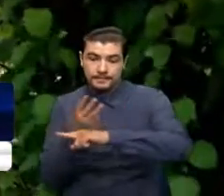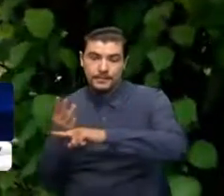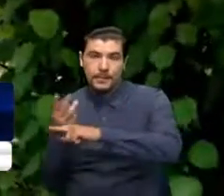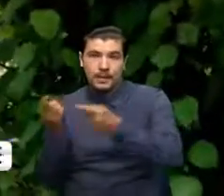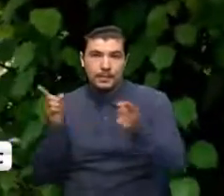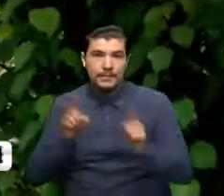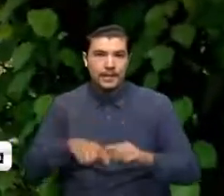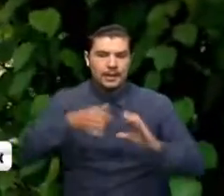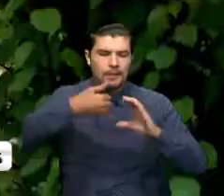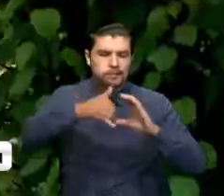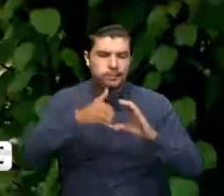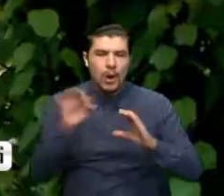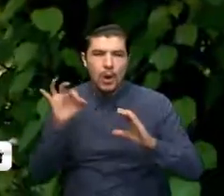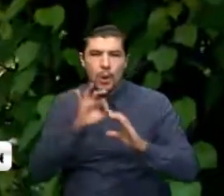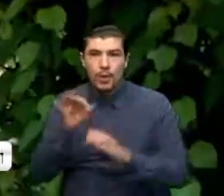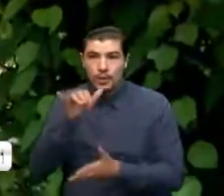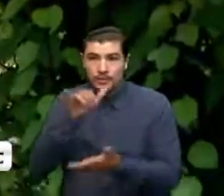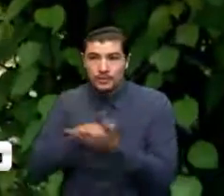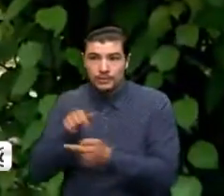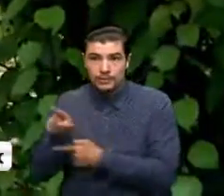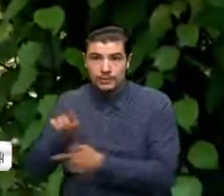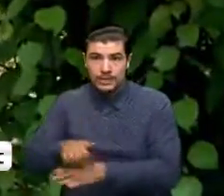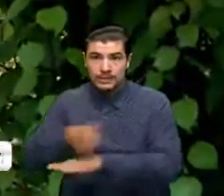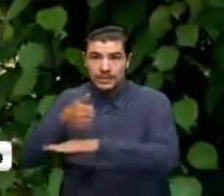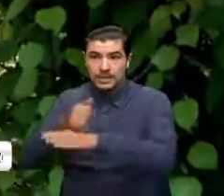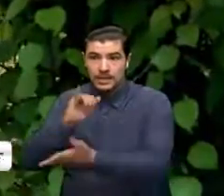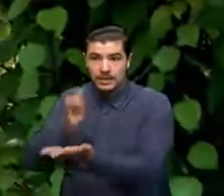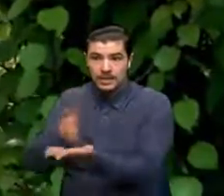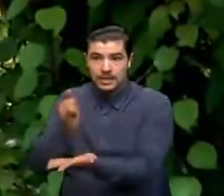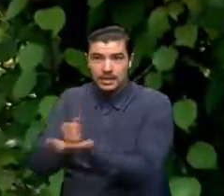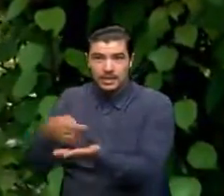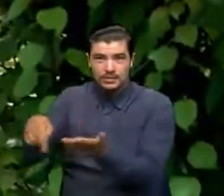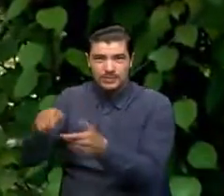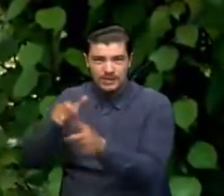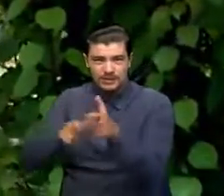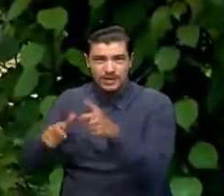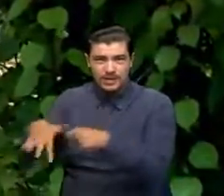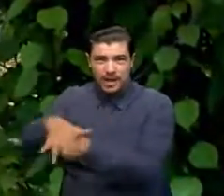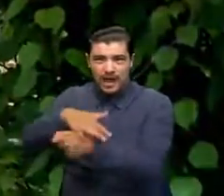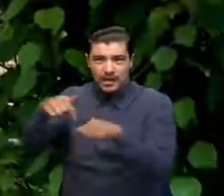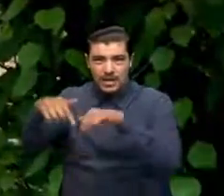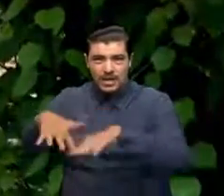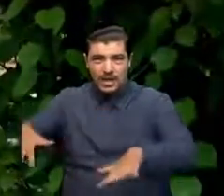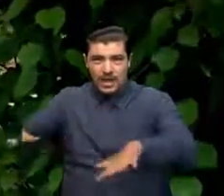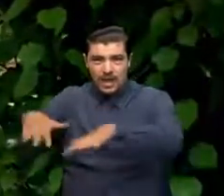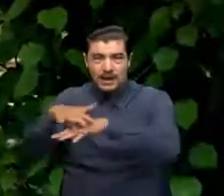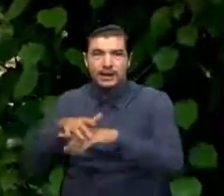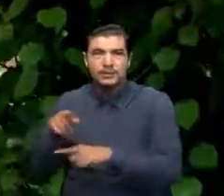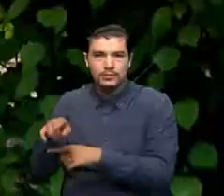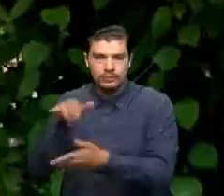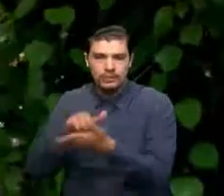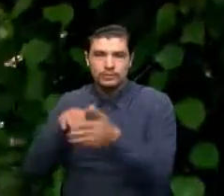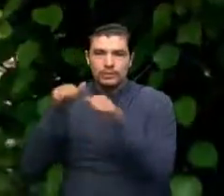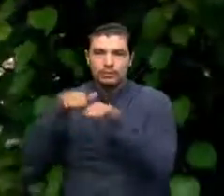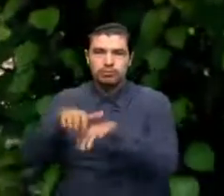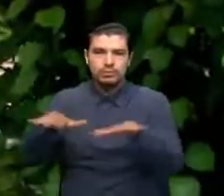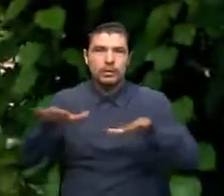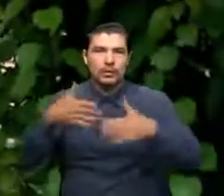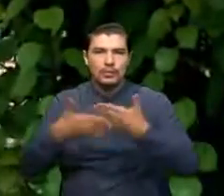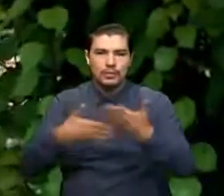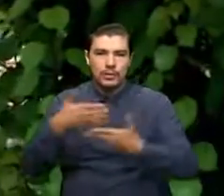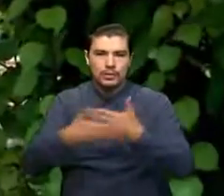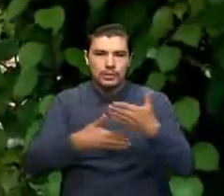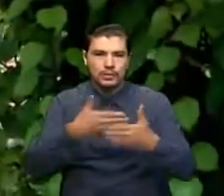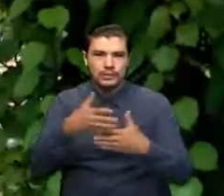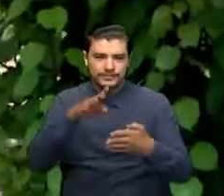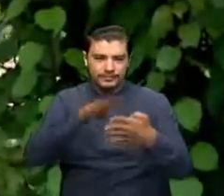también whatsapp y a los mismos presidentes de junta de acción comunal se dará toda la información cómo se va a realizar esta distribución de la